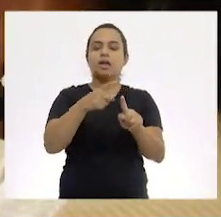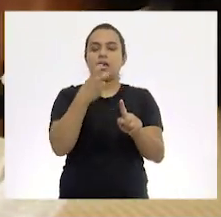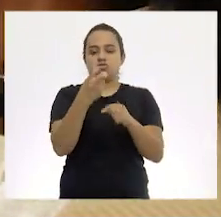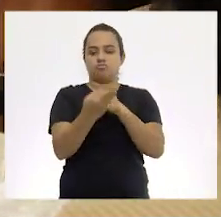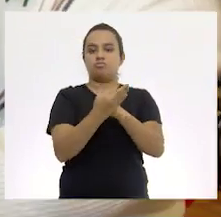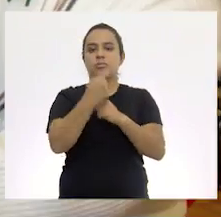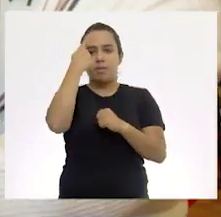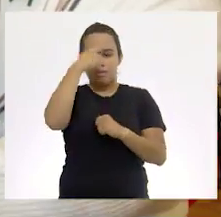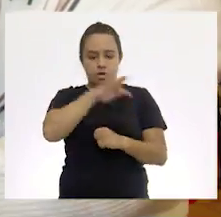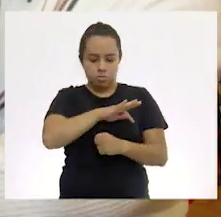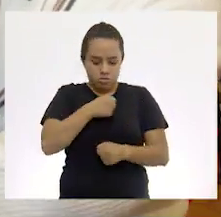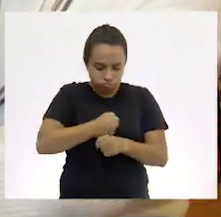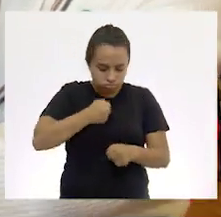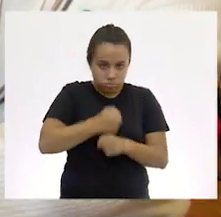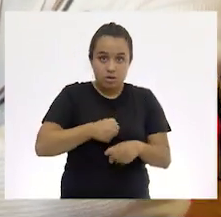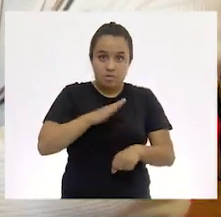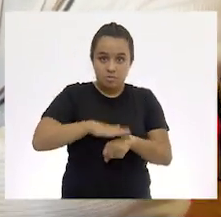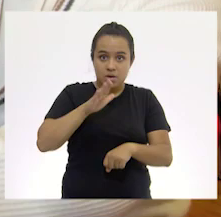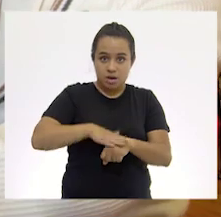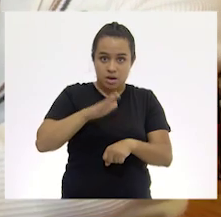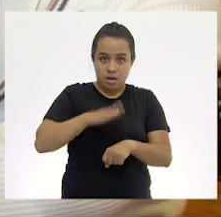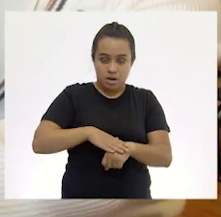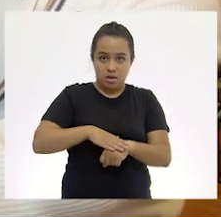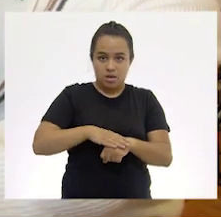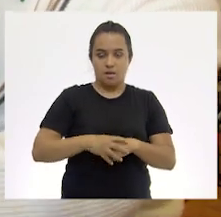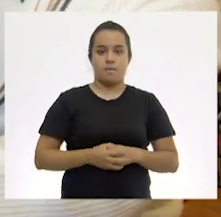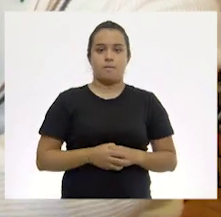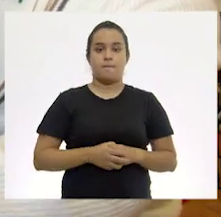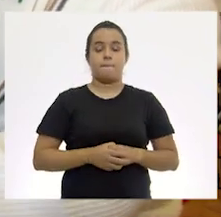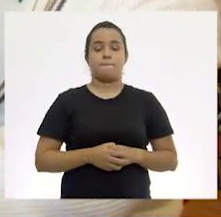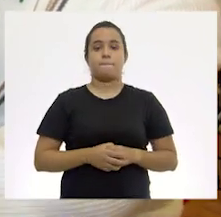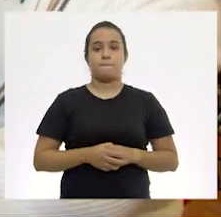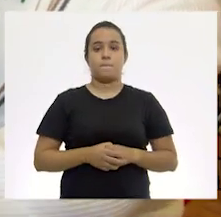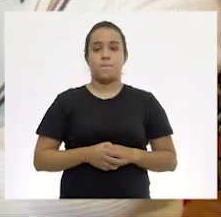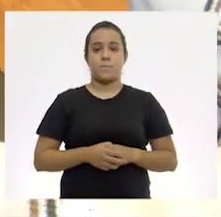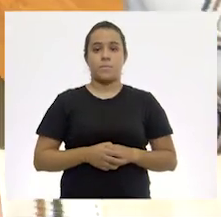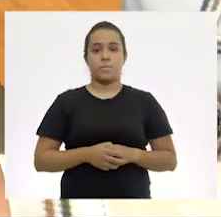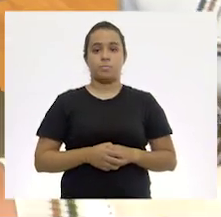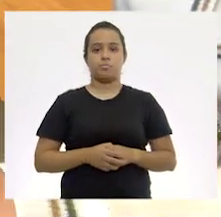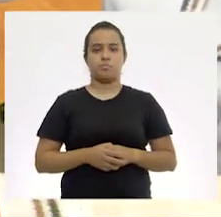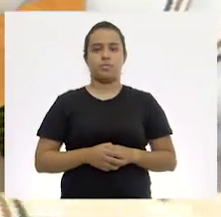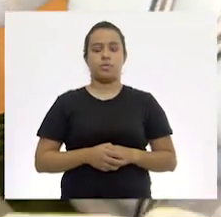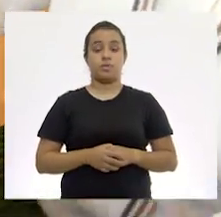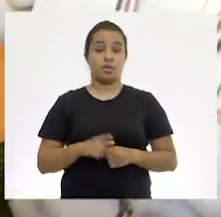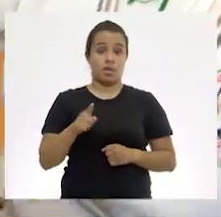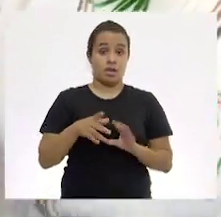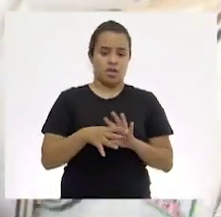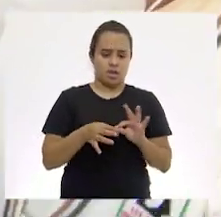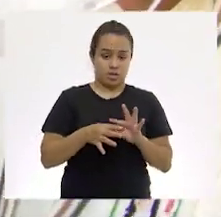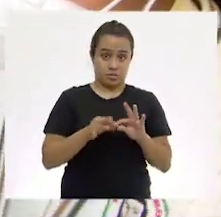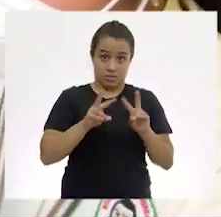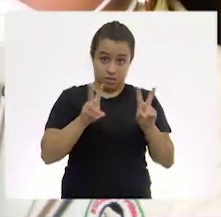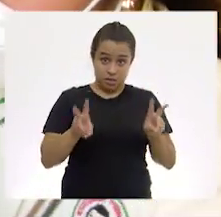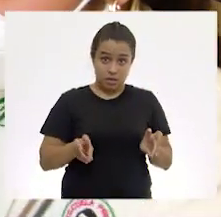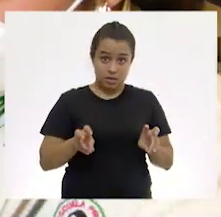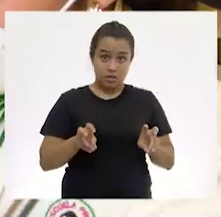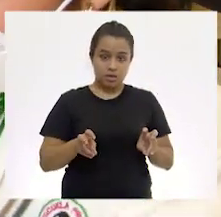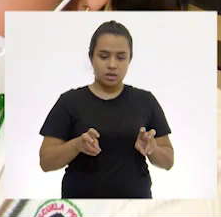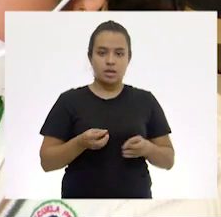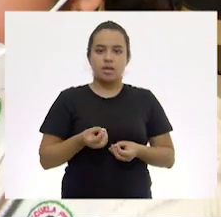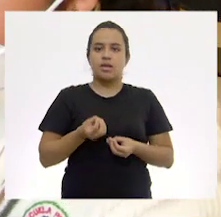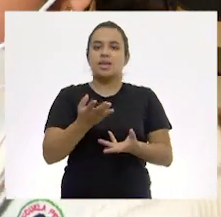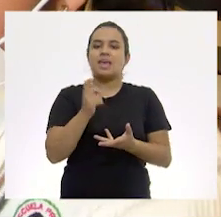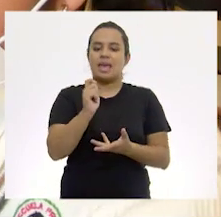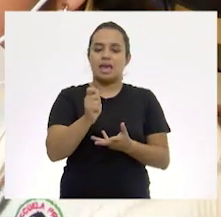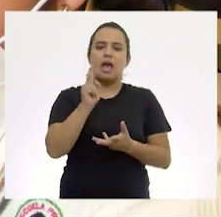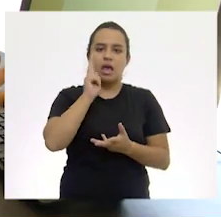puedas practicarlo. Y es muy bueno el programa. Cuando nos explican el tema y nos dan los retos,